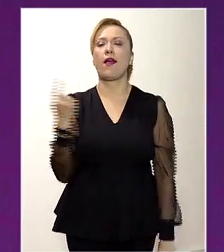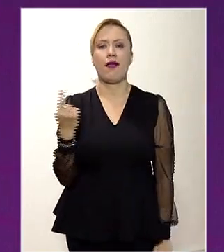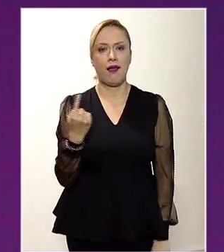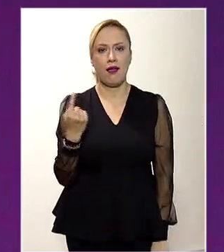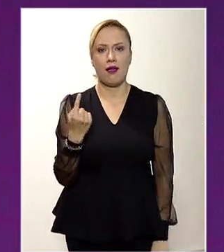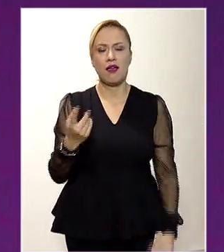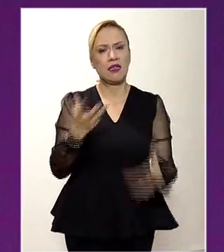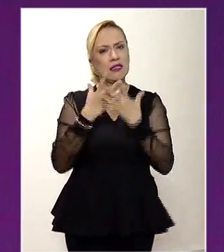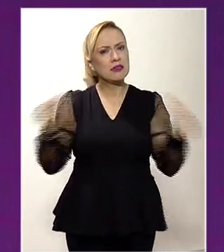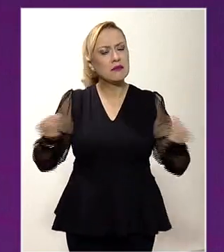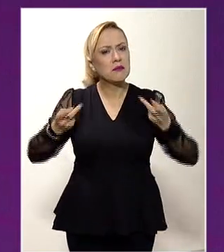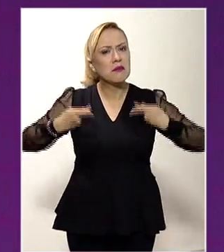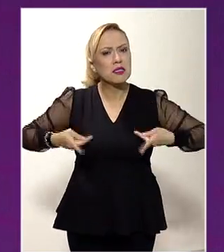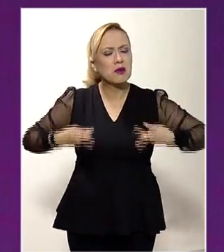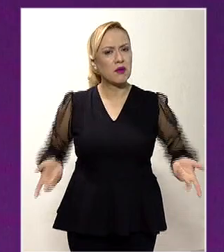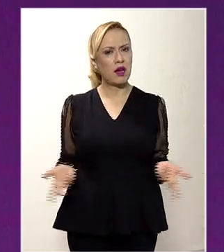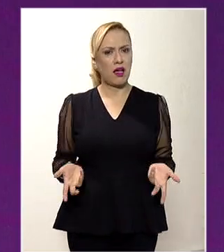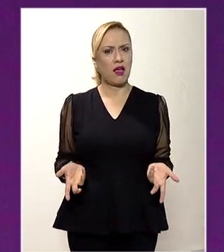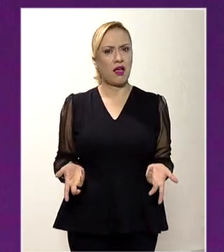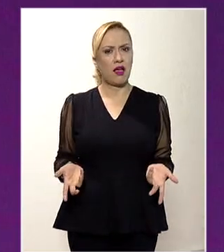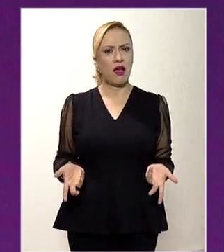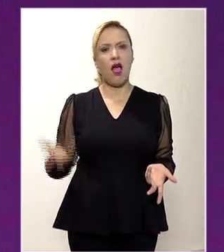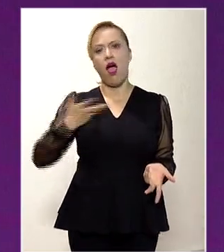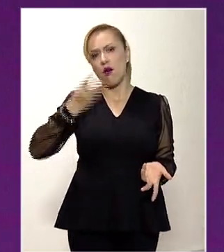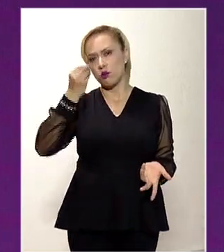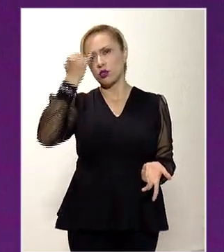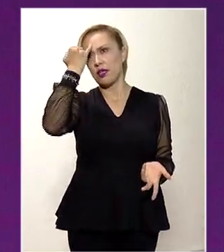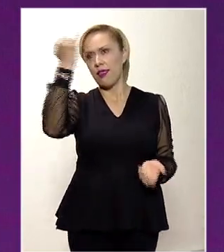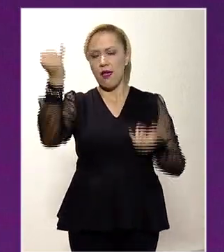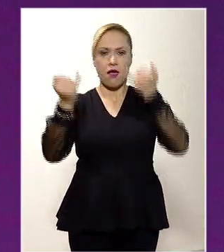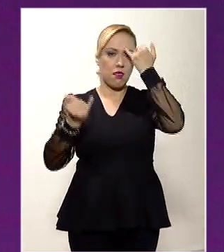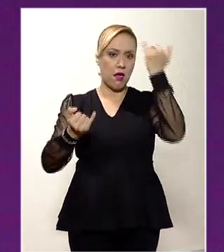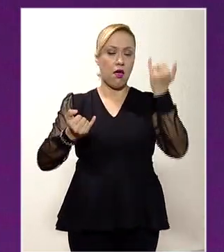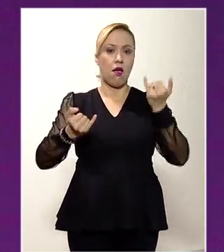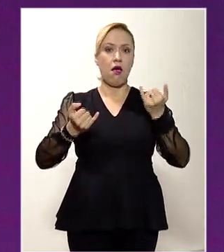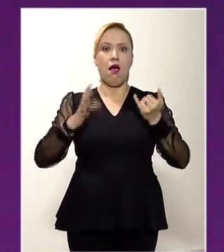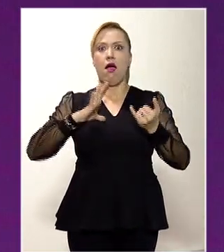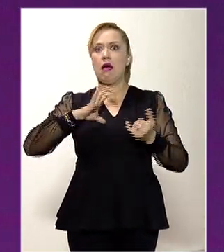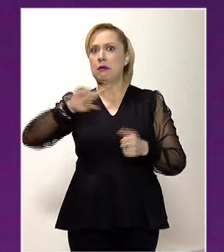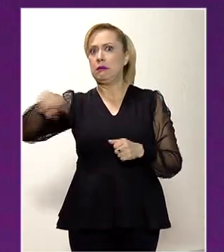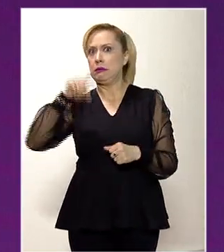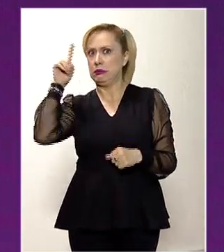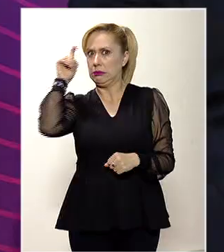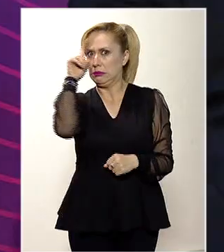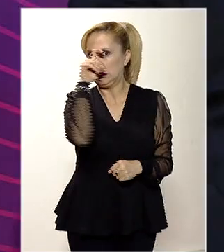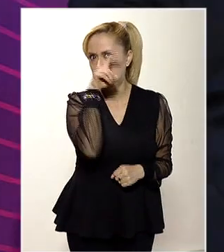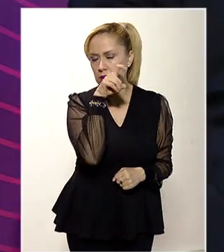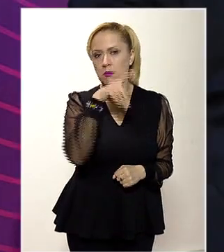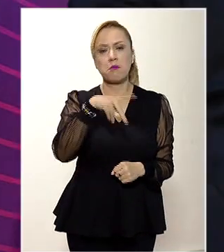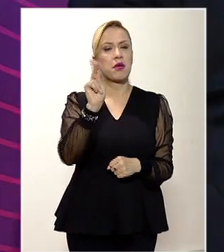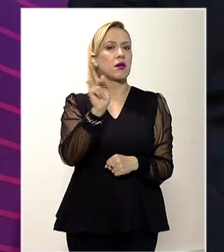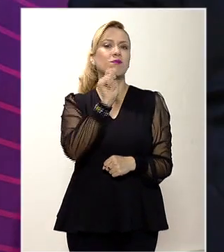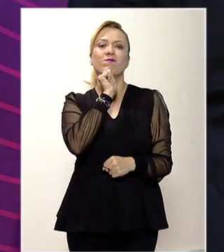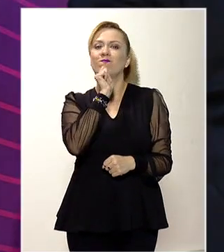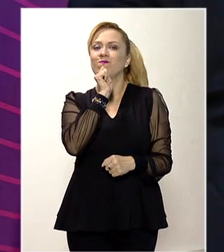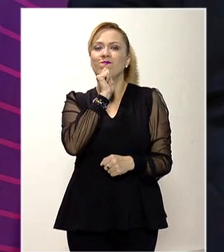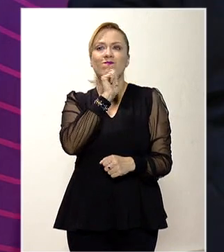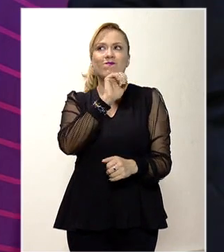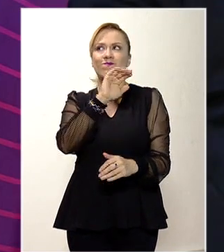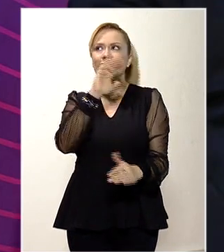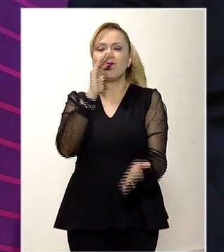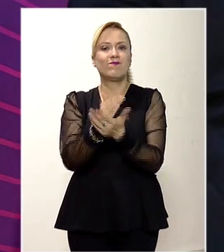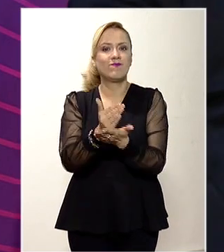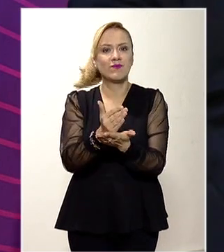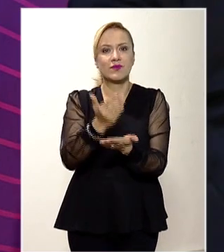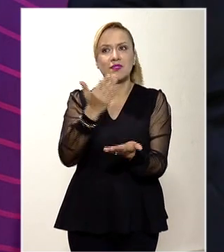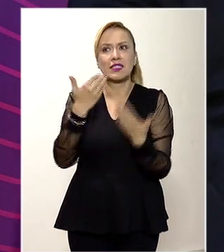están desapareciendo a las personas? ¿No? Hay muchas hipótesis, unas muy, muy complicadas de asumir, ¿no? Pero no se ha acabado de entender la lógica y quién